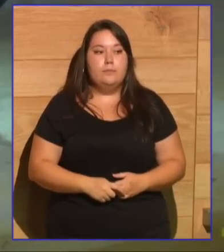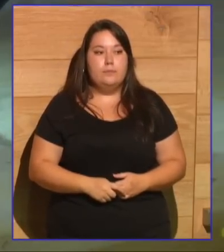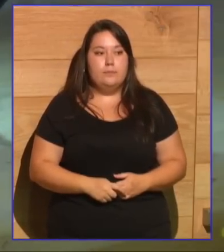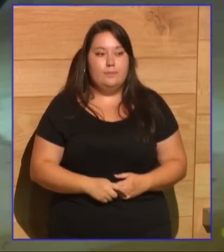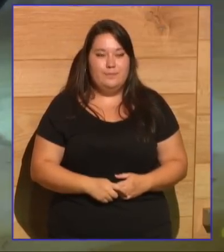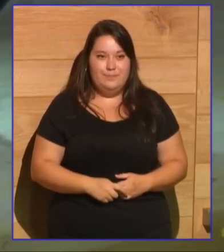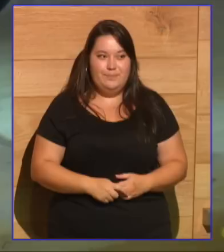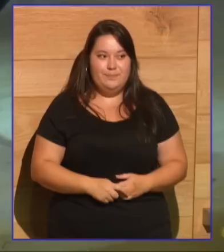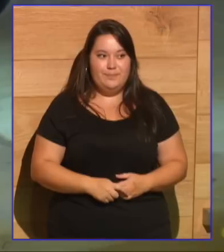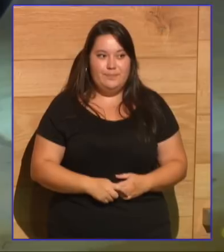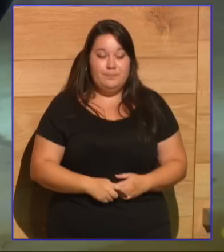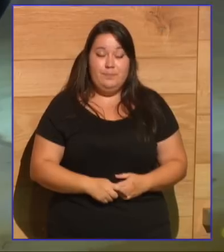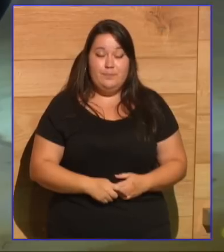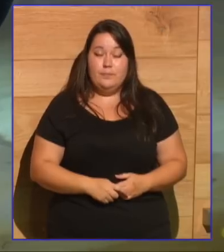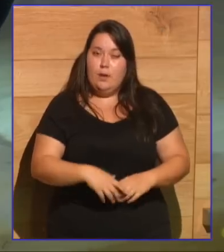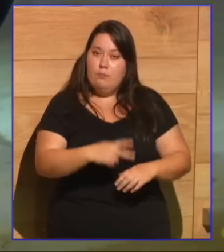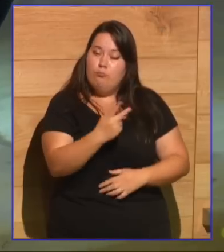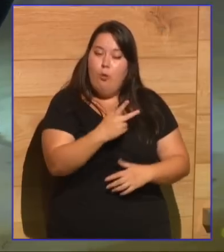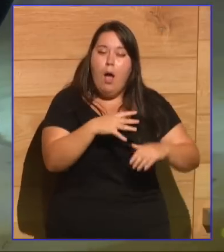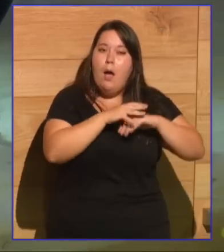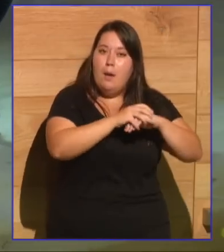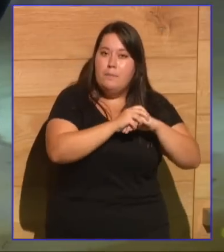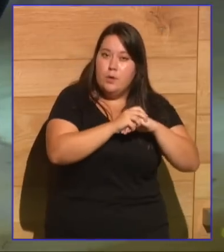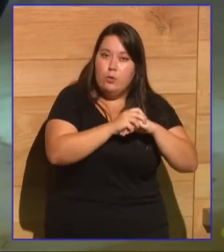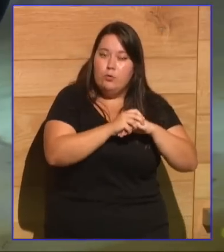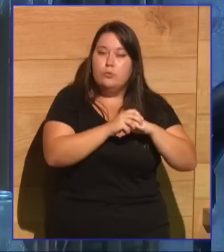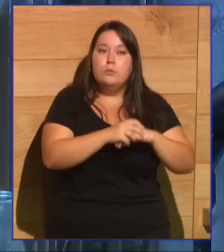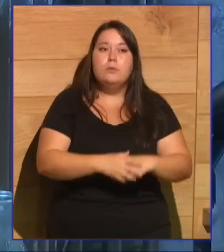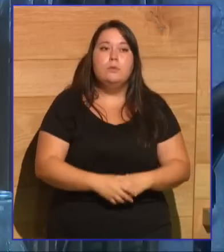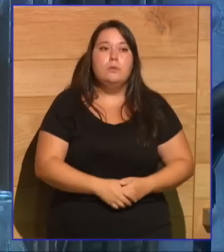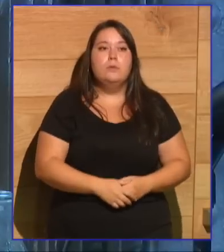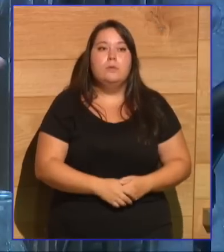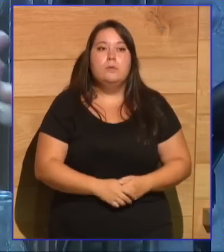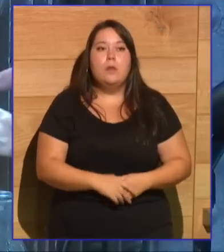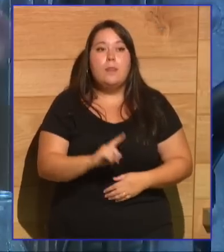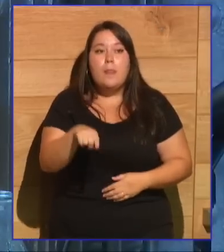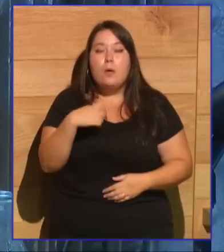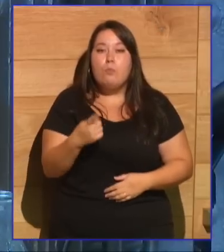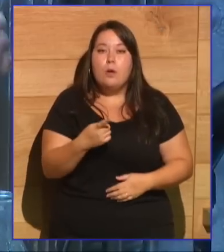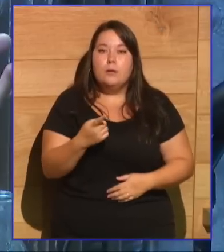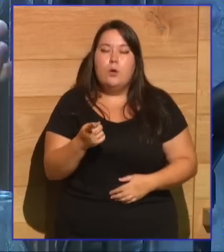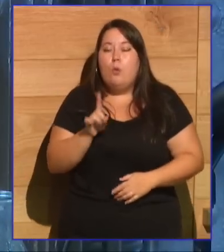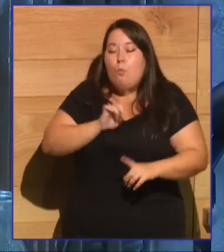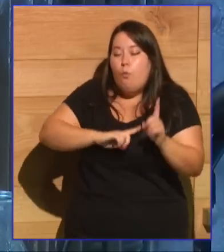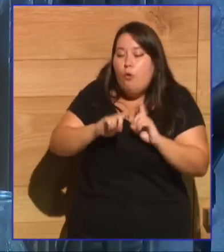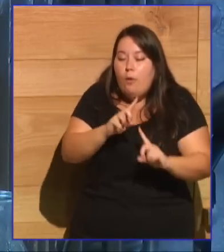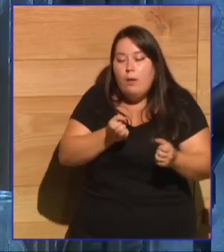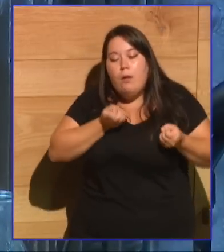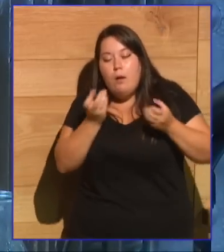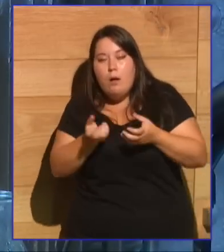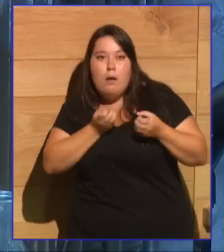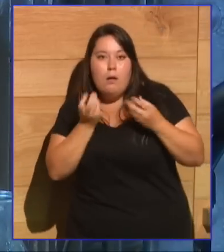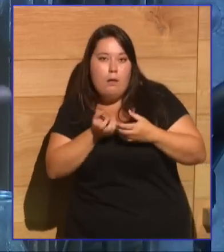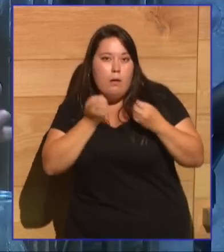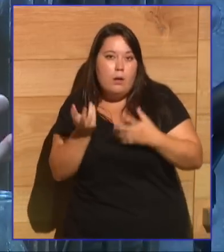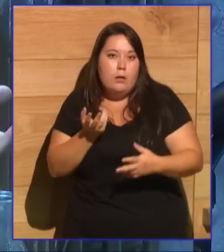que se hicieron muy amigos ella se volvió su confidente y entonces él le contó sus dificultades sus complejos como decía